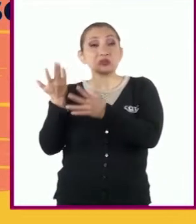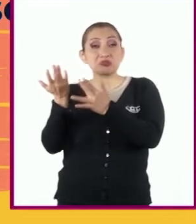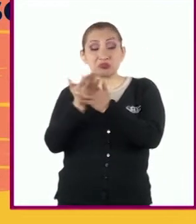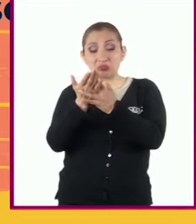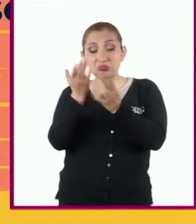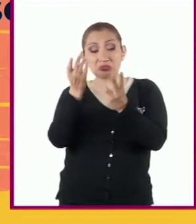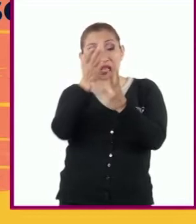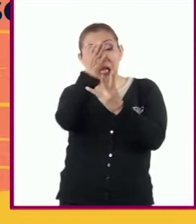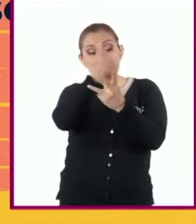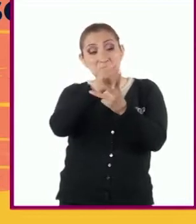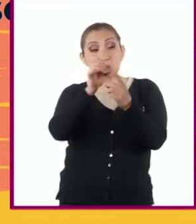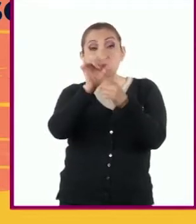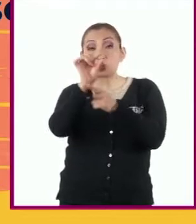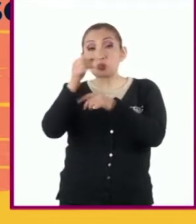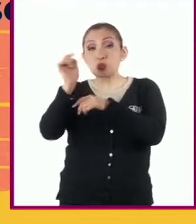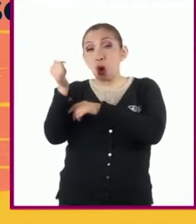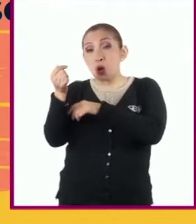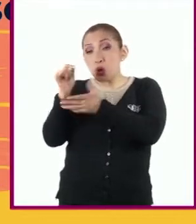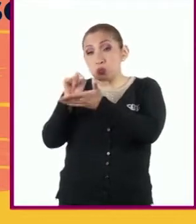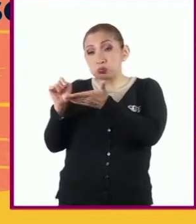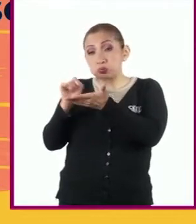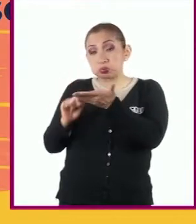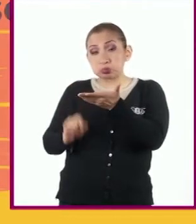tercera parte de este número.